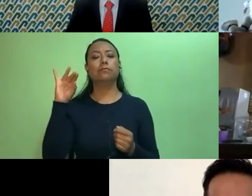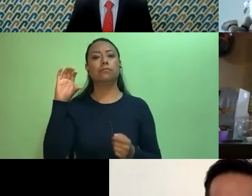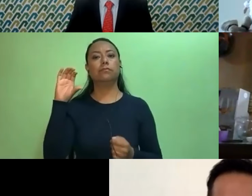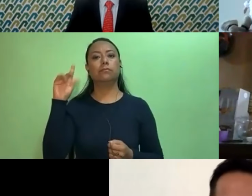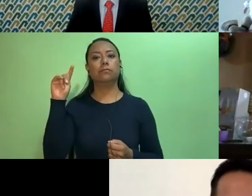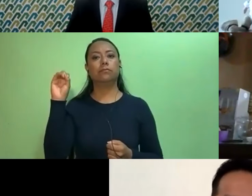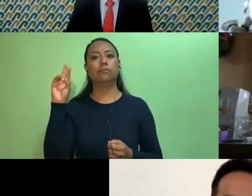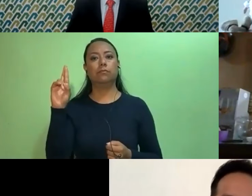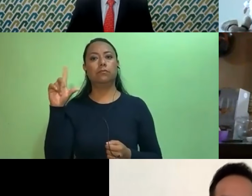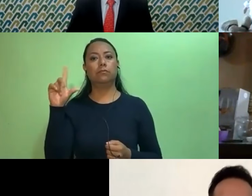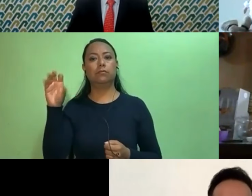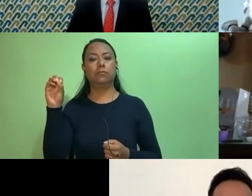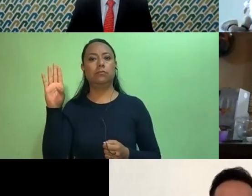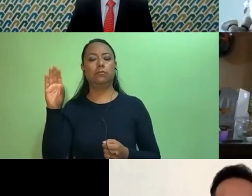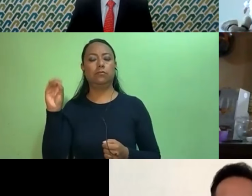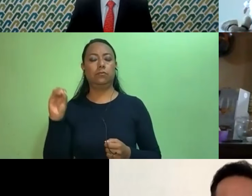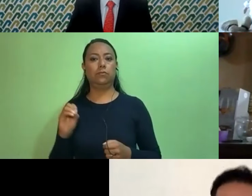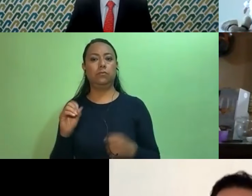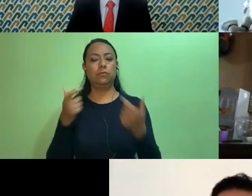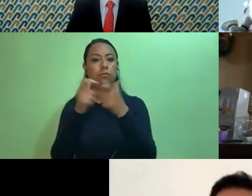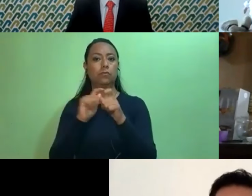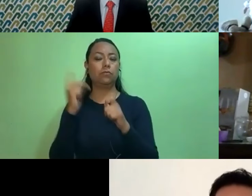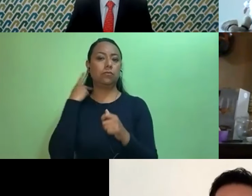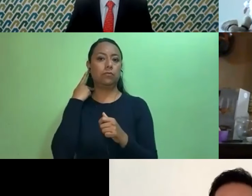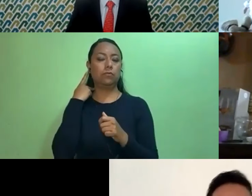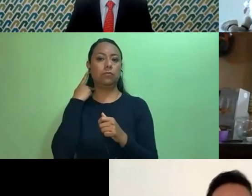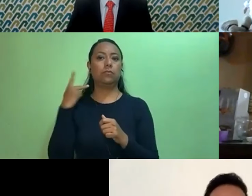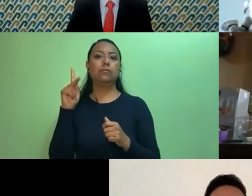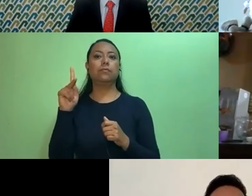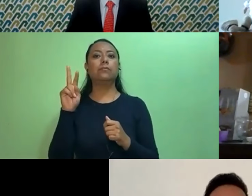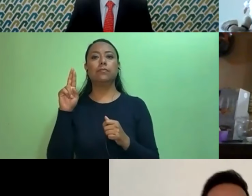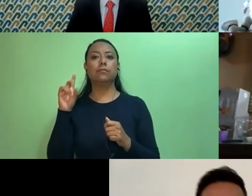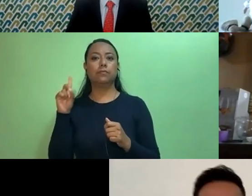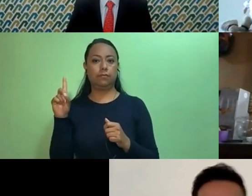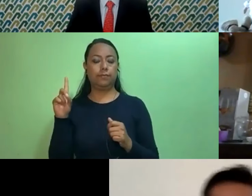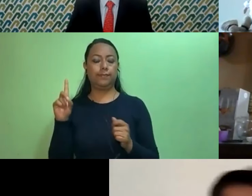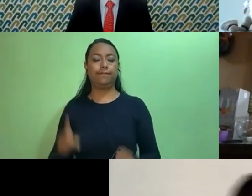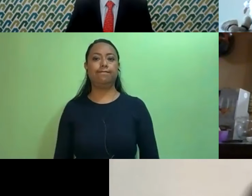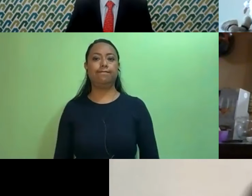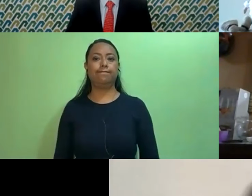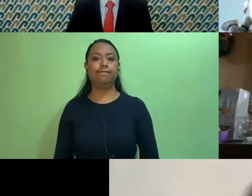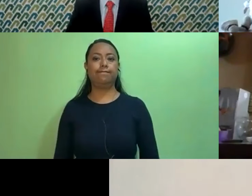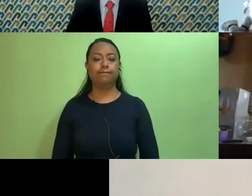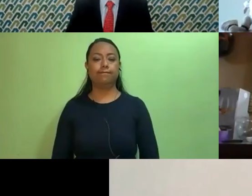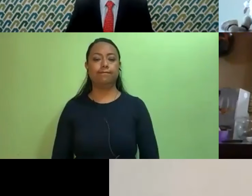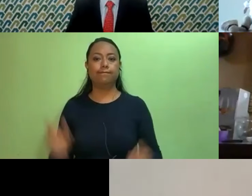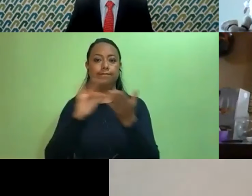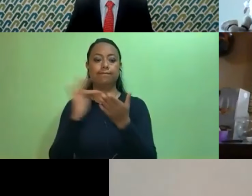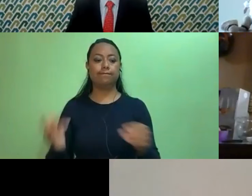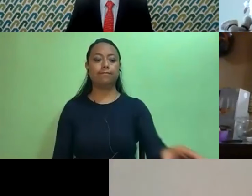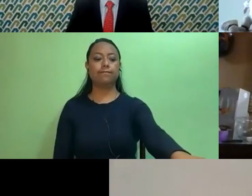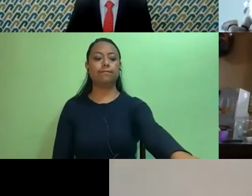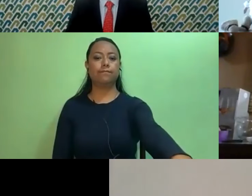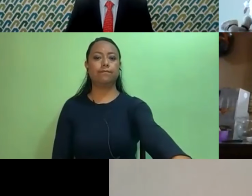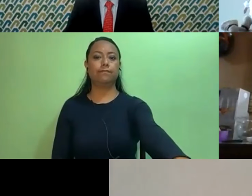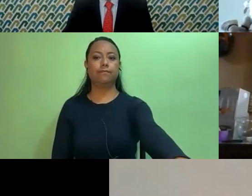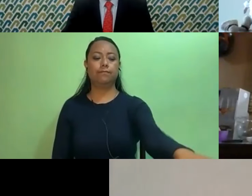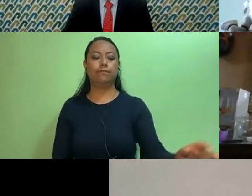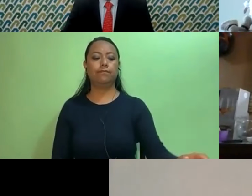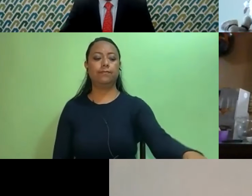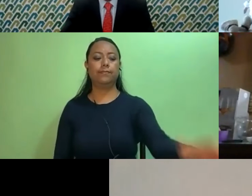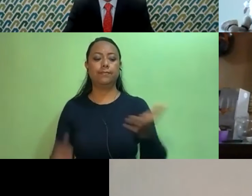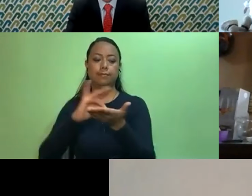Lobo por el Grupo Parlamentario del Partido de la Revolución Democrática. Gracias. Gracias, diputada. En